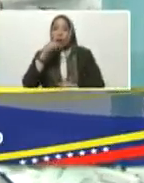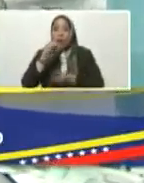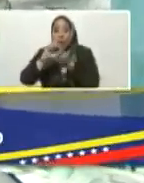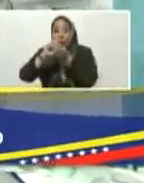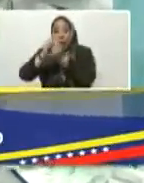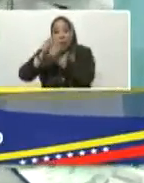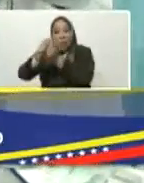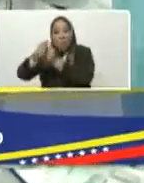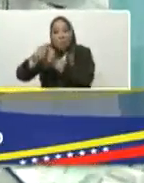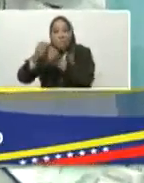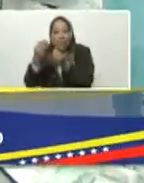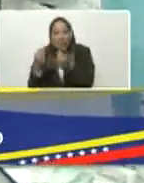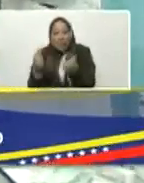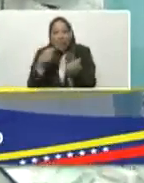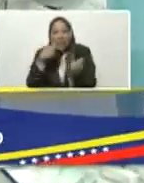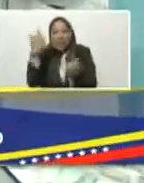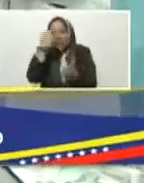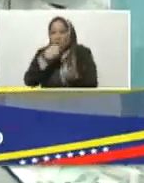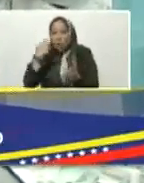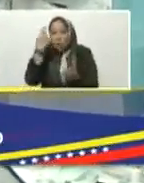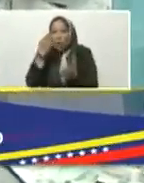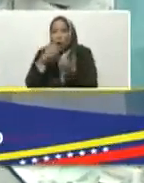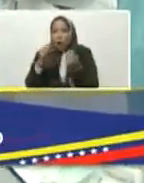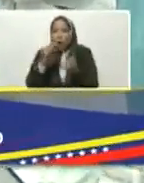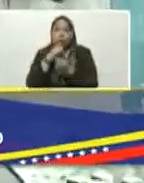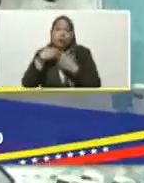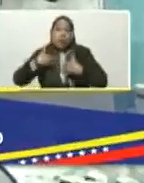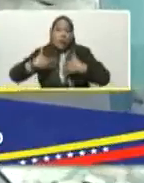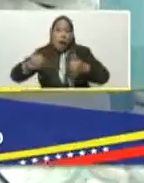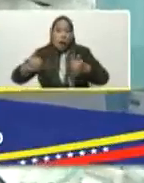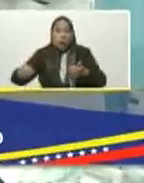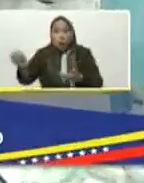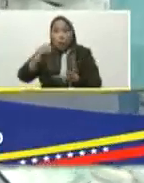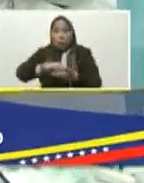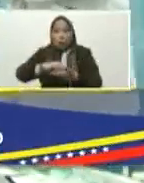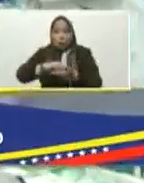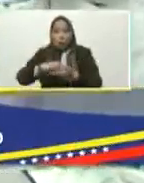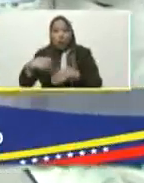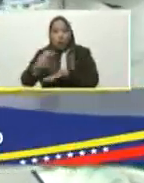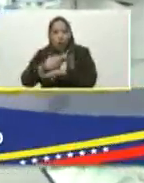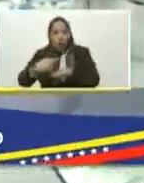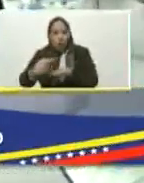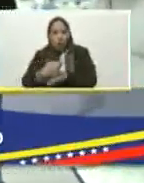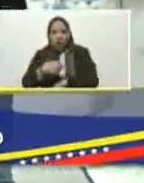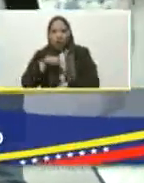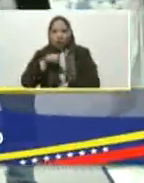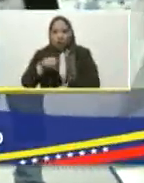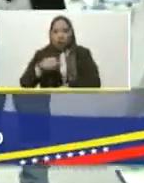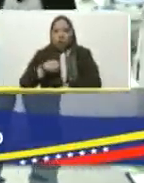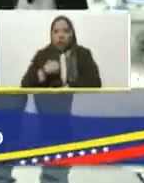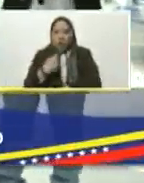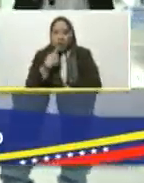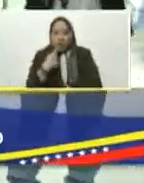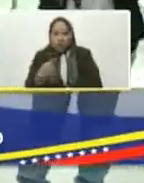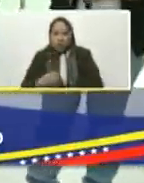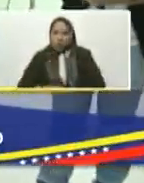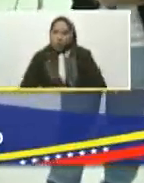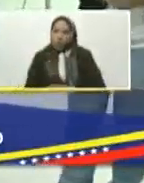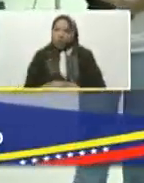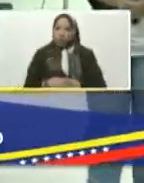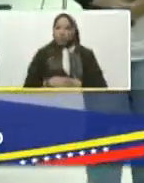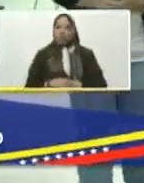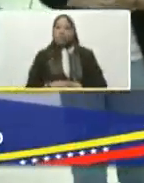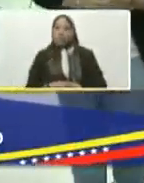Y ya la gente queda curada, la acaba. Bueno, gobernador, ¿qué me dice usted de este hospital? Bueno, presidente,